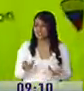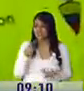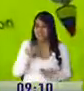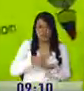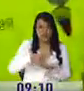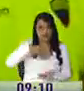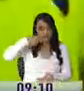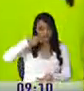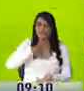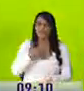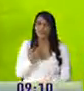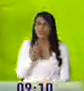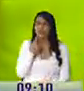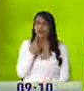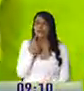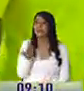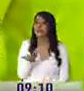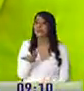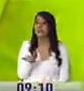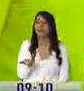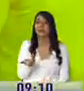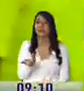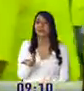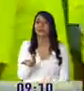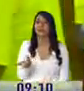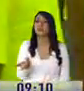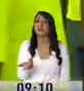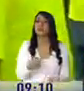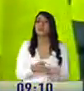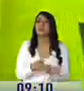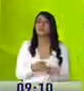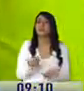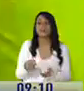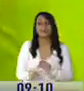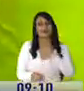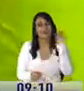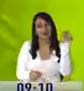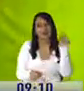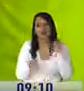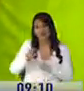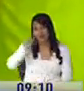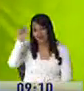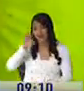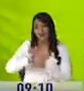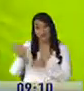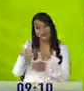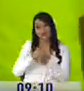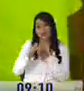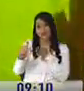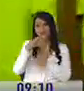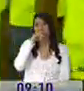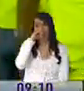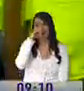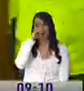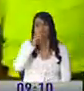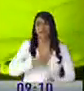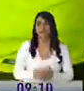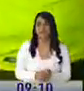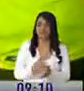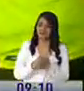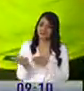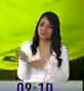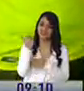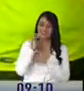probar Dónde está el tienes que viajar ecador para invitarte Ah bueno todo te invitamos por